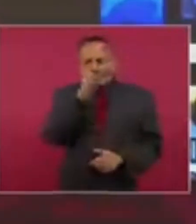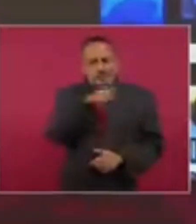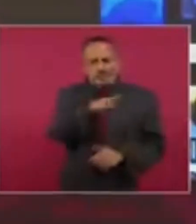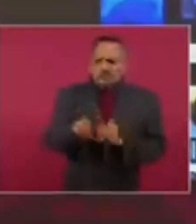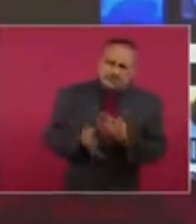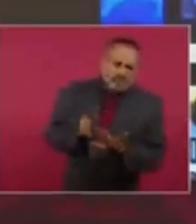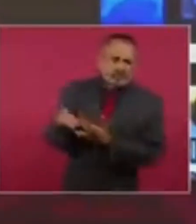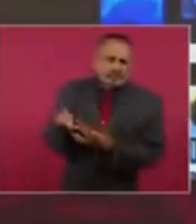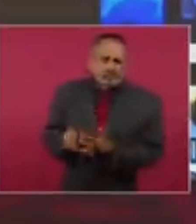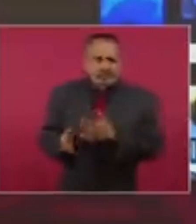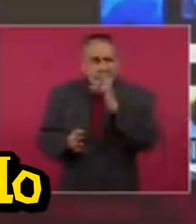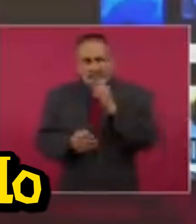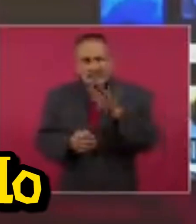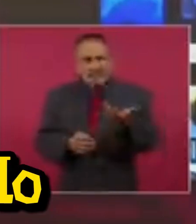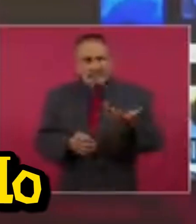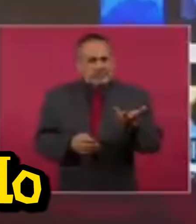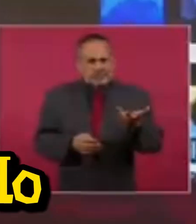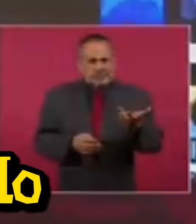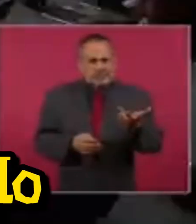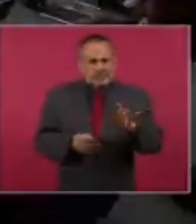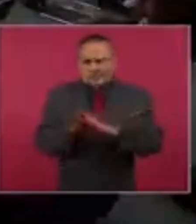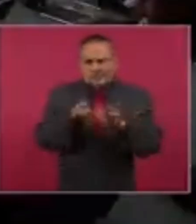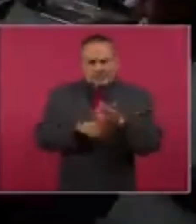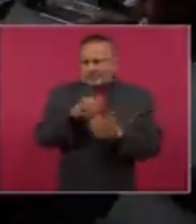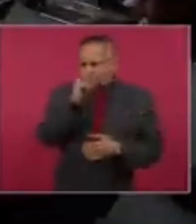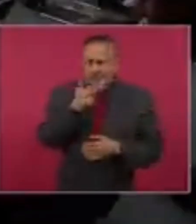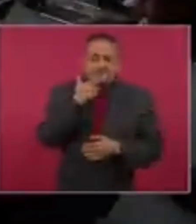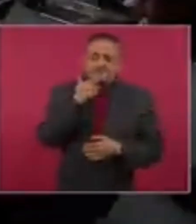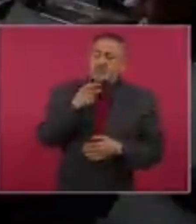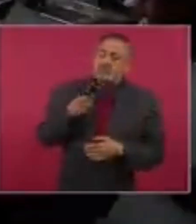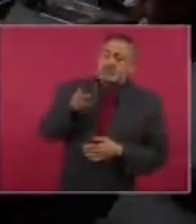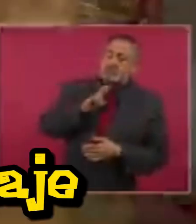pueden estar utilizando